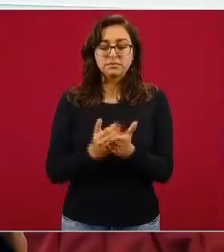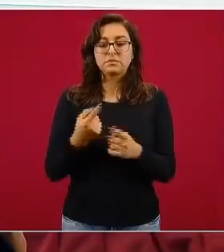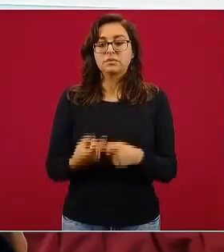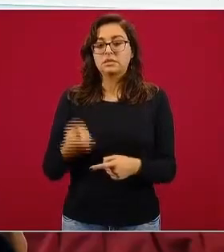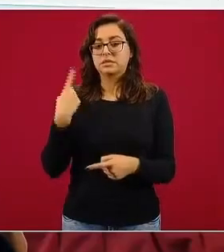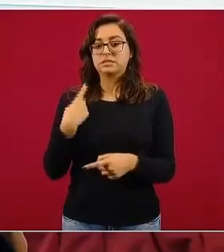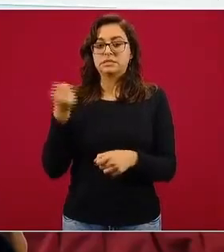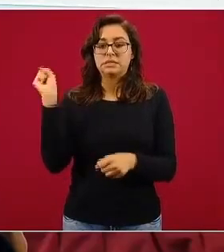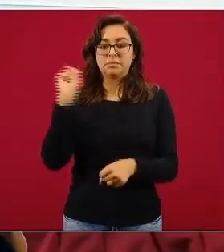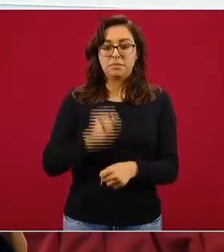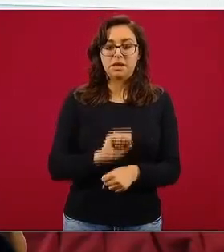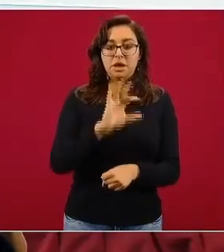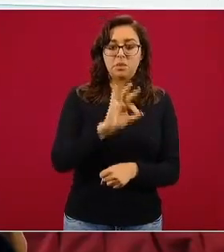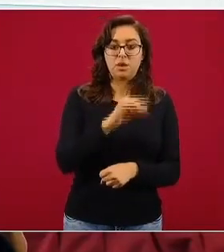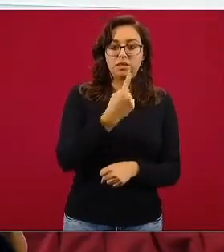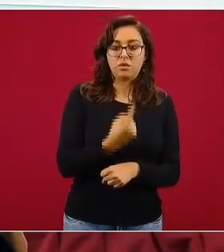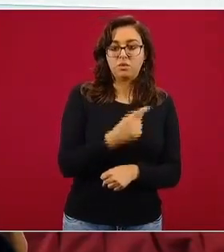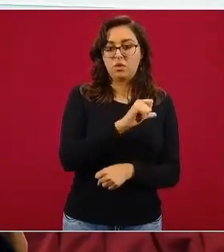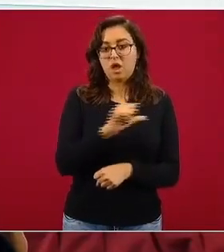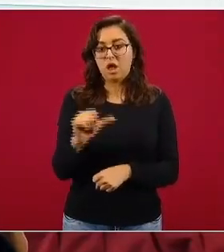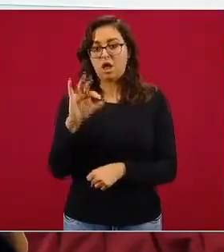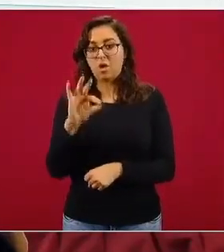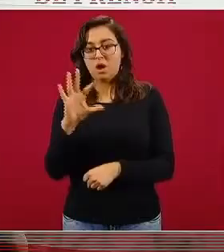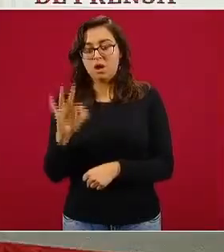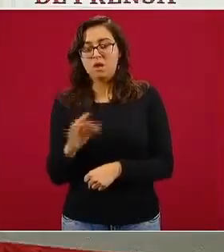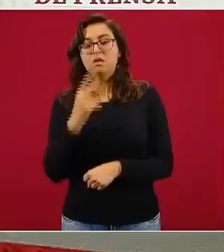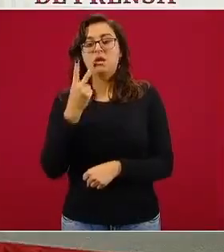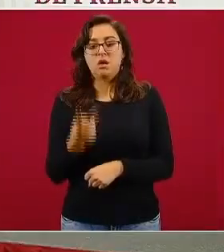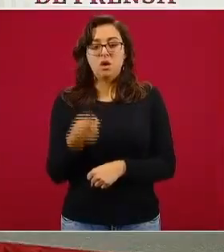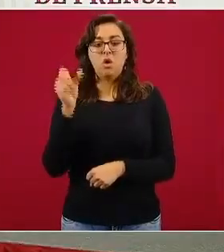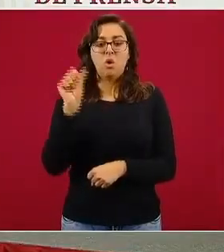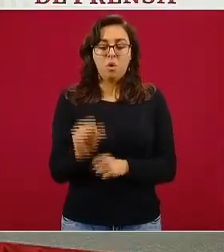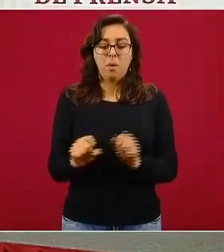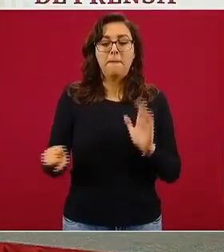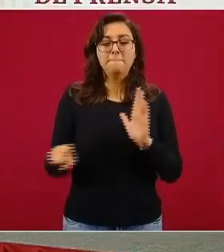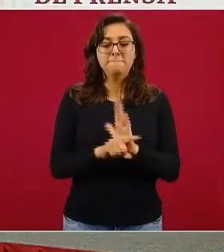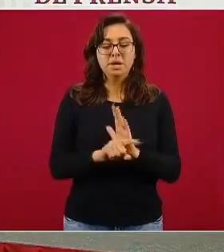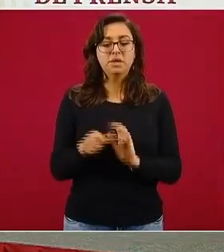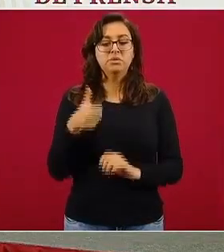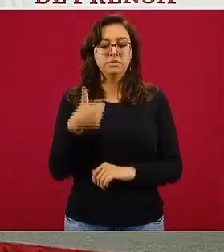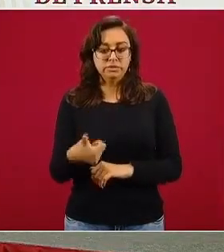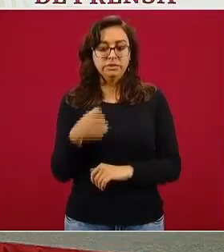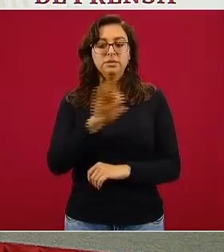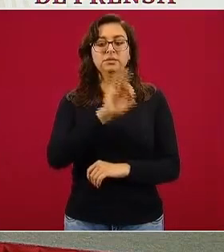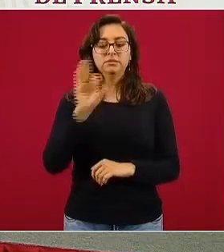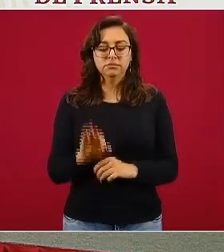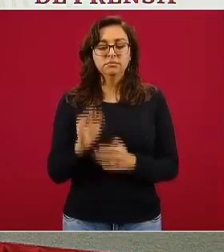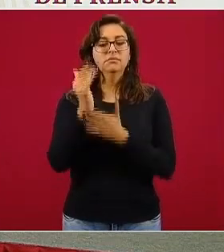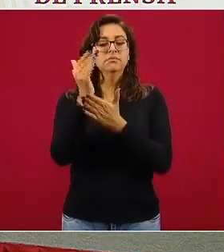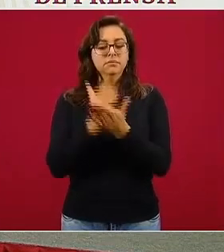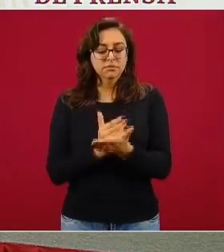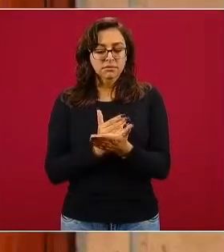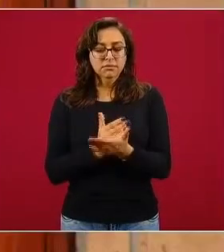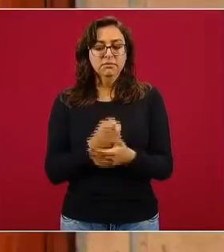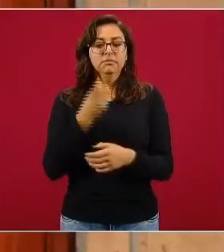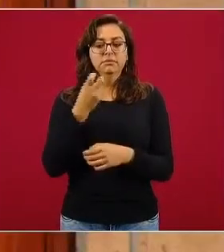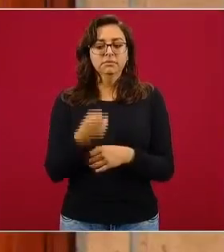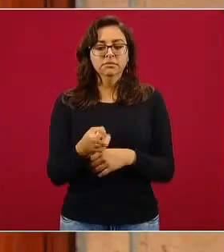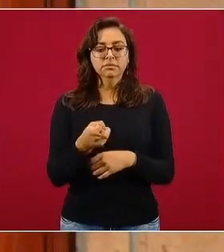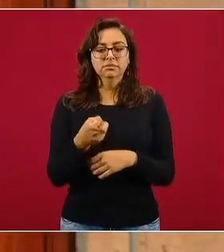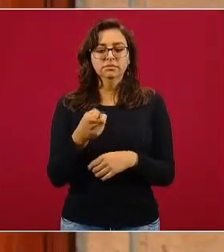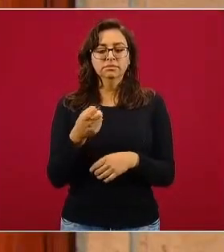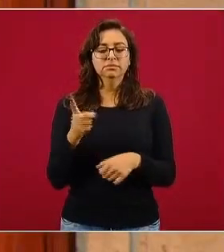semana 41-42, el día de hoy es menos 6%, continúa esta reducción todavía,